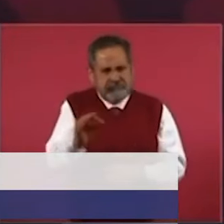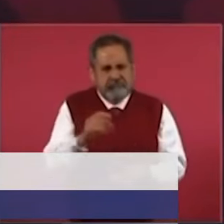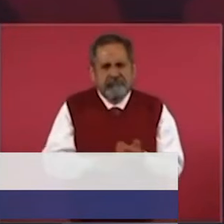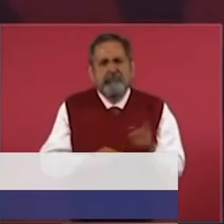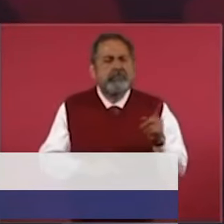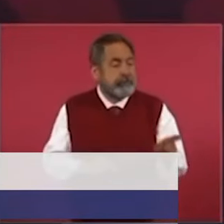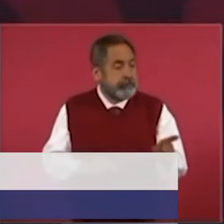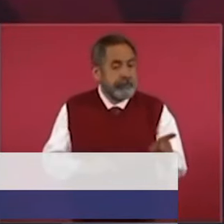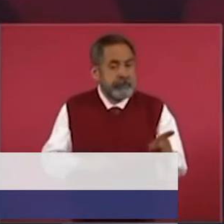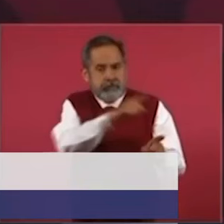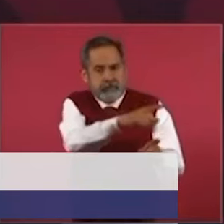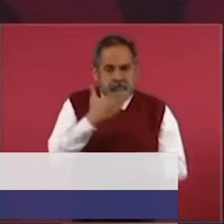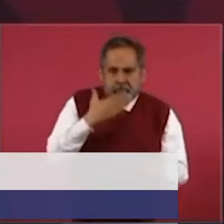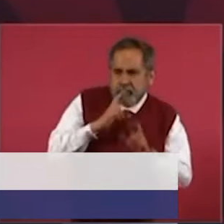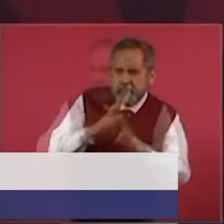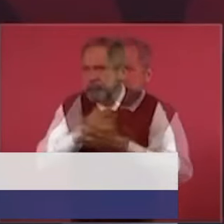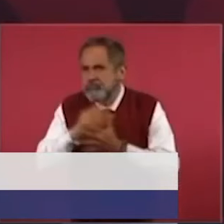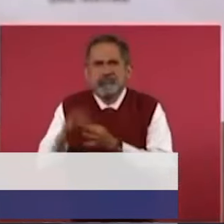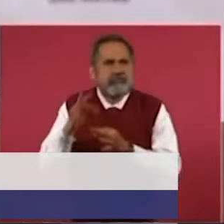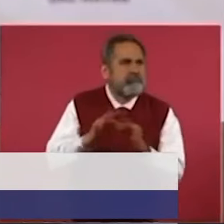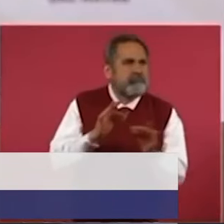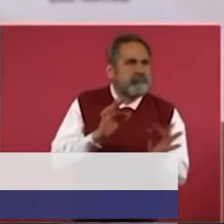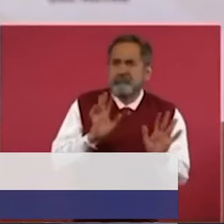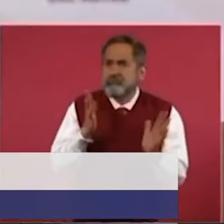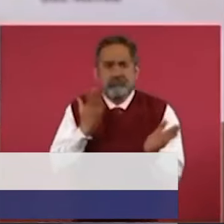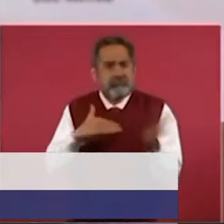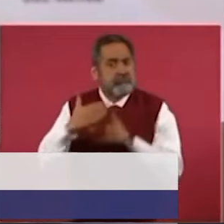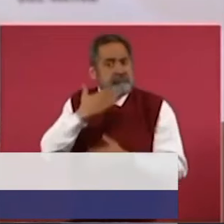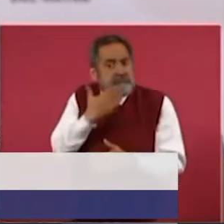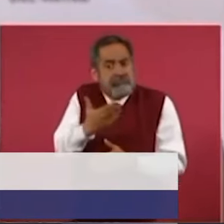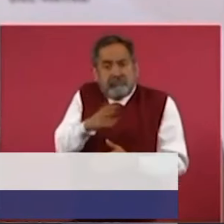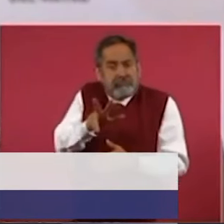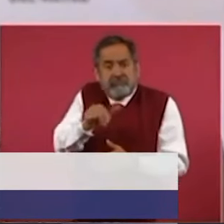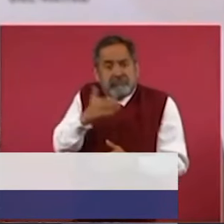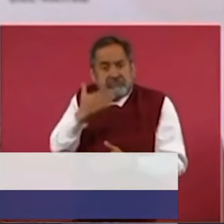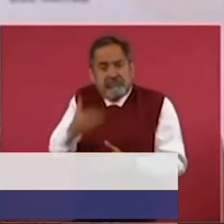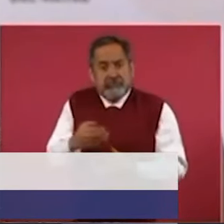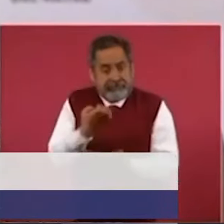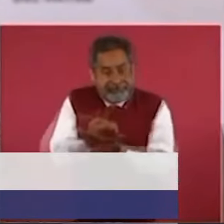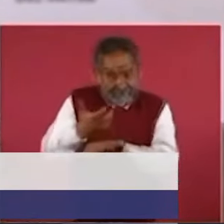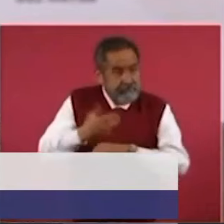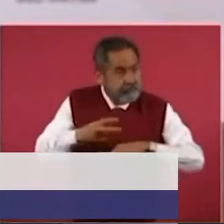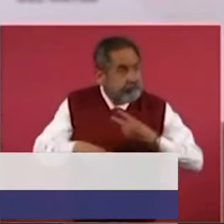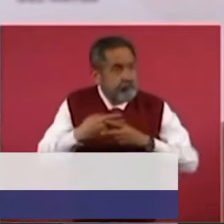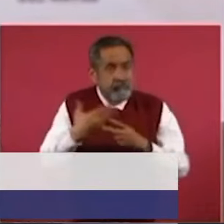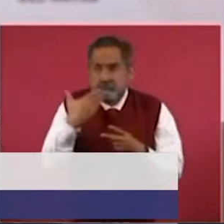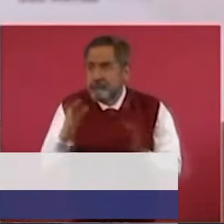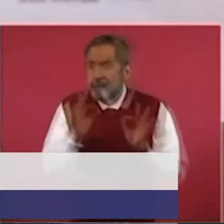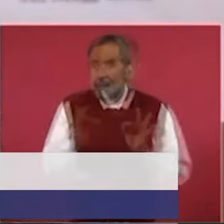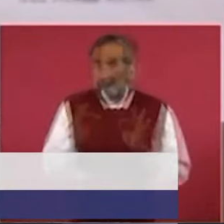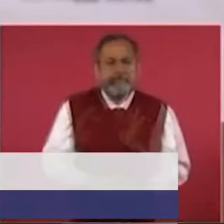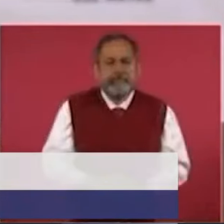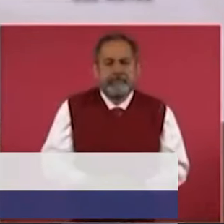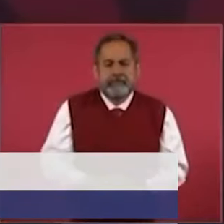buenos resultados. La economía en Estados Unidos está